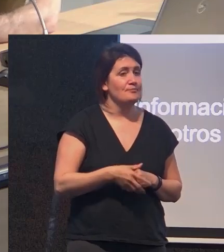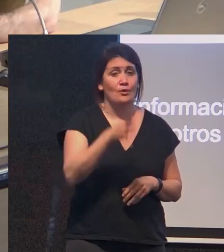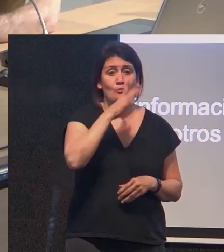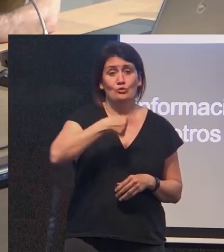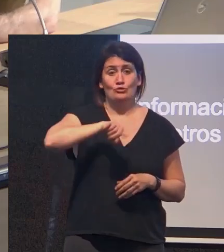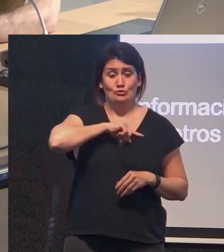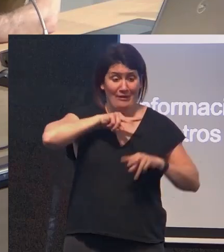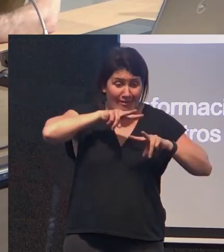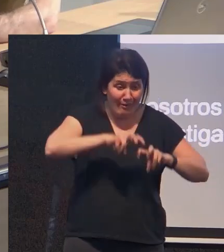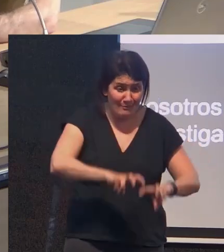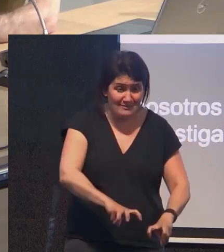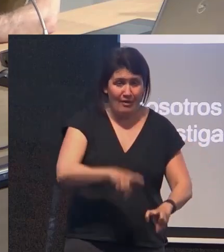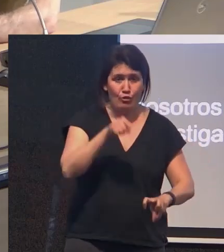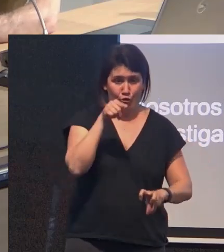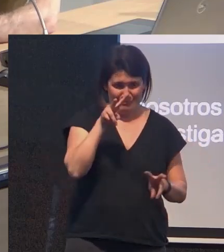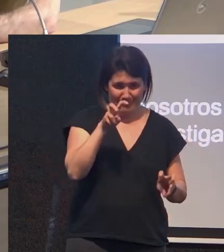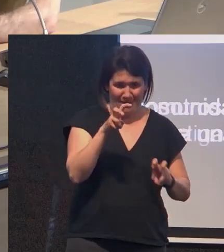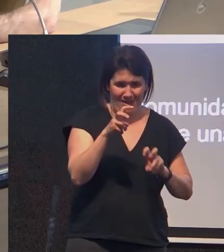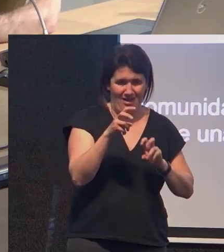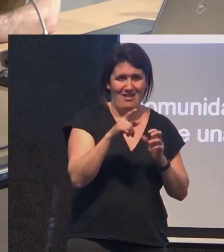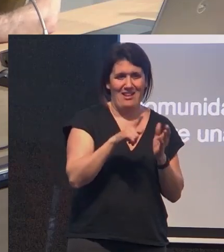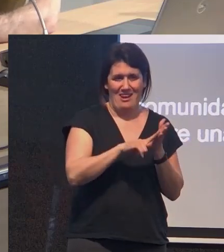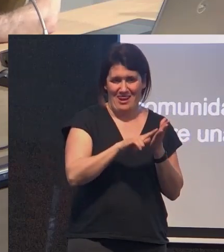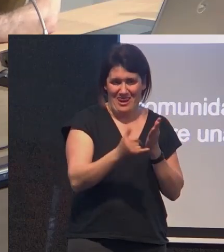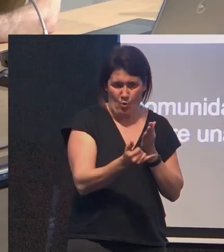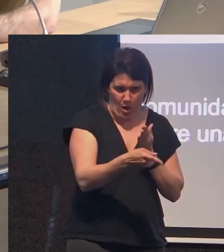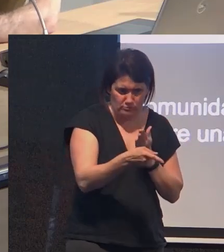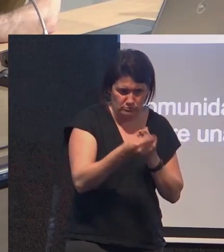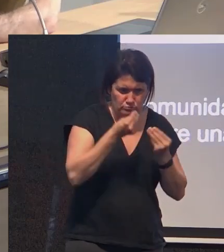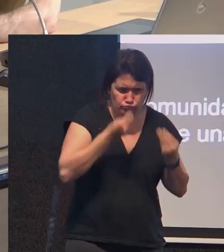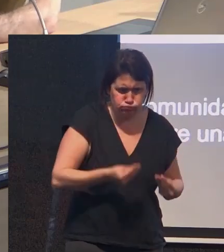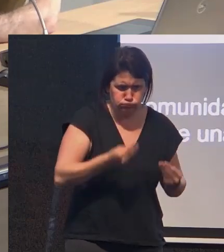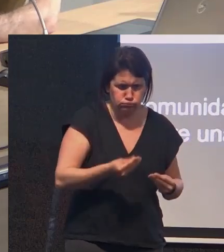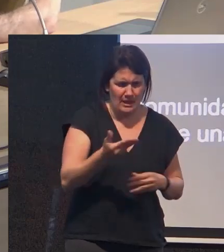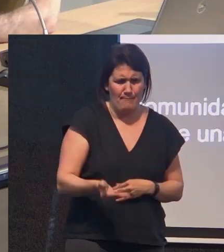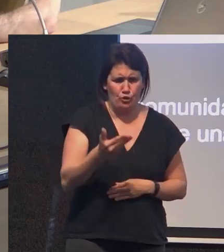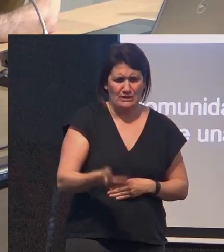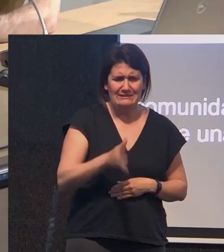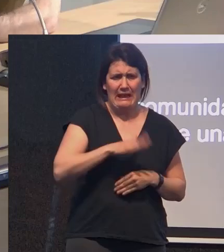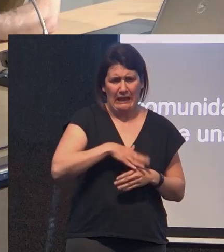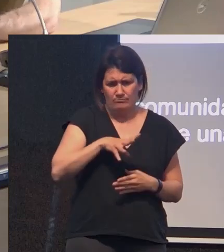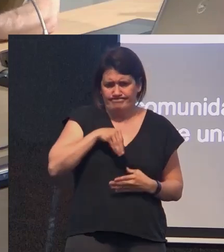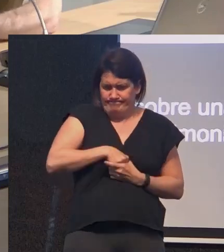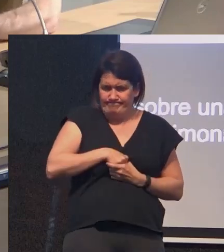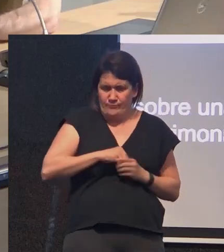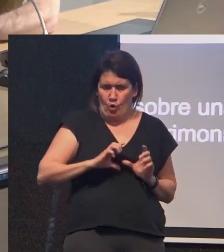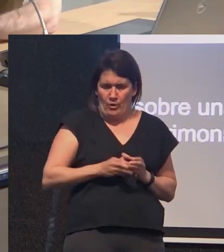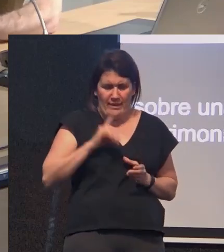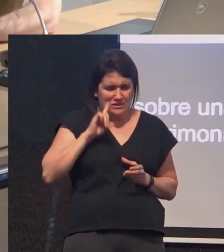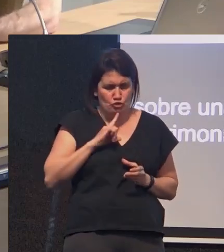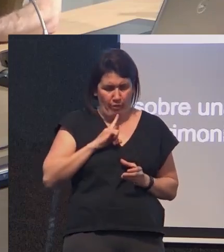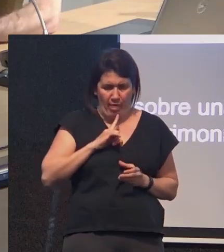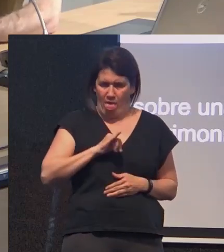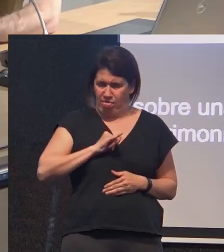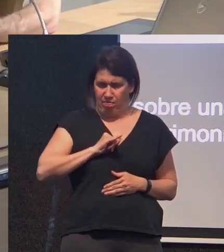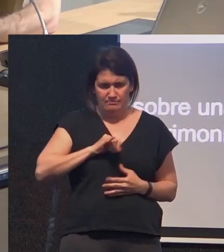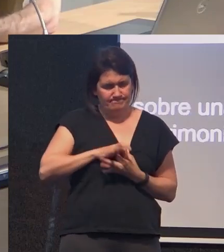estamos investigando sobre una lengua que es súper importante y es parte de su patrimonio y su